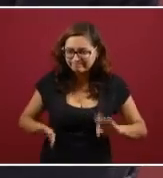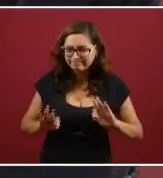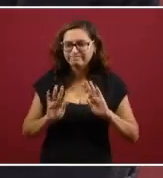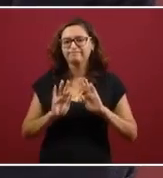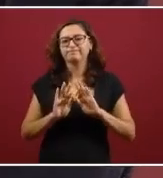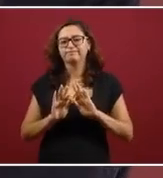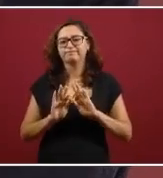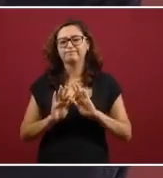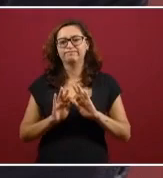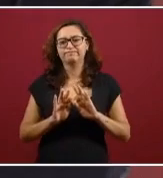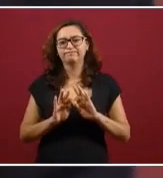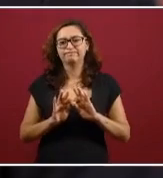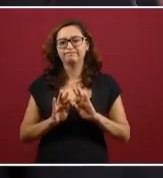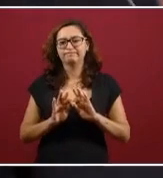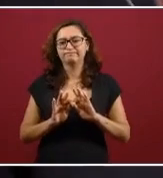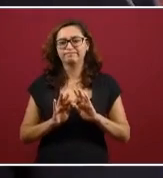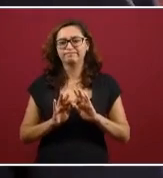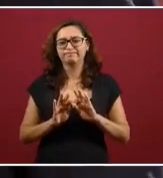rescatar